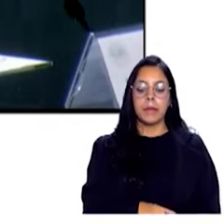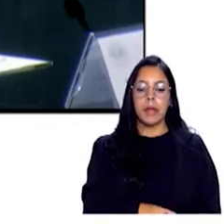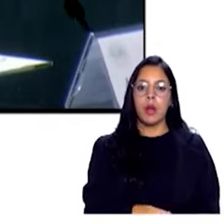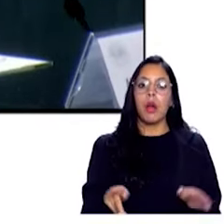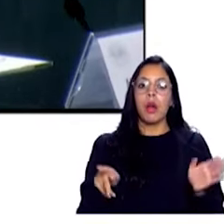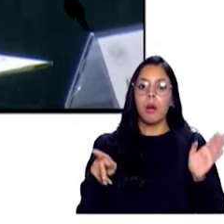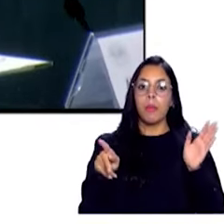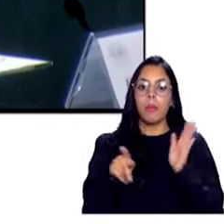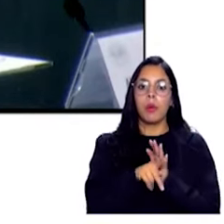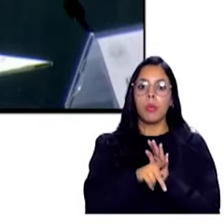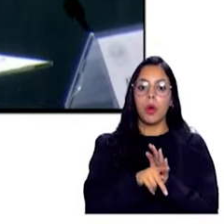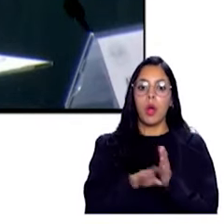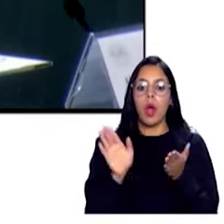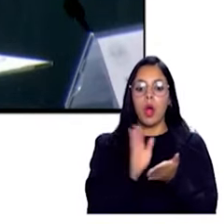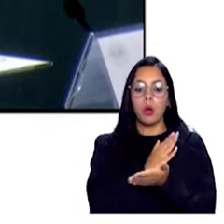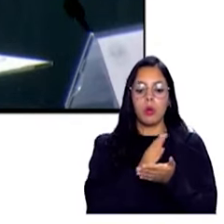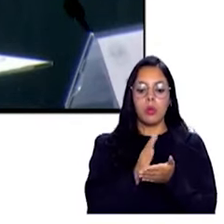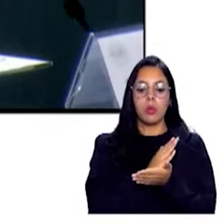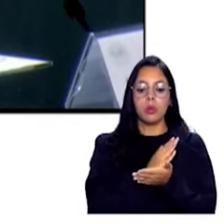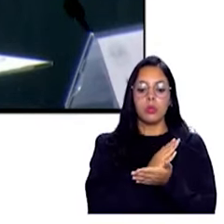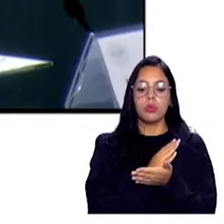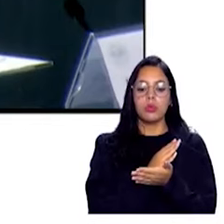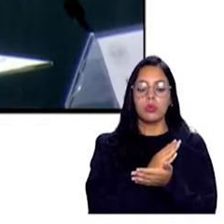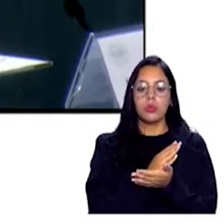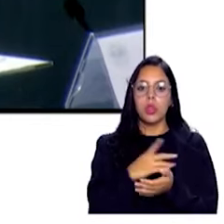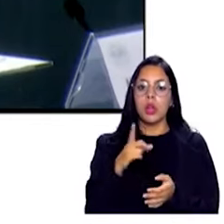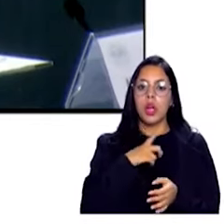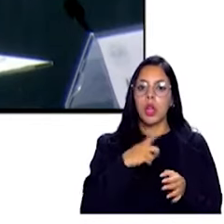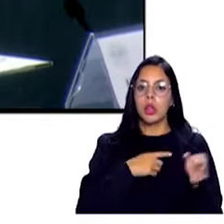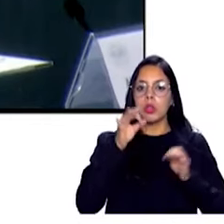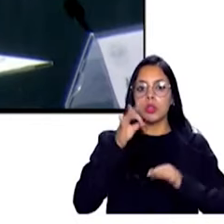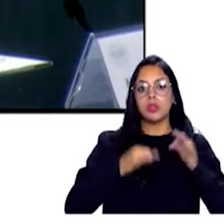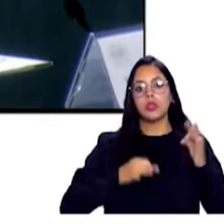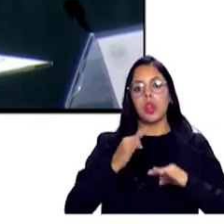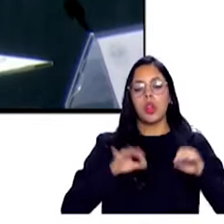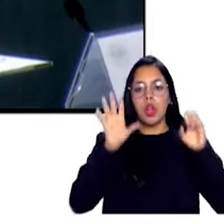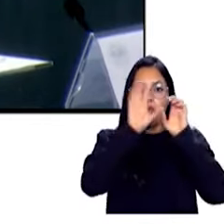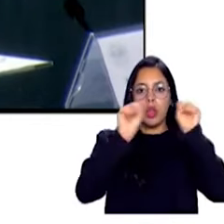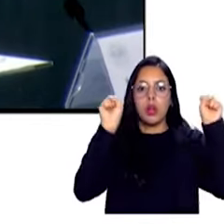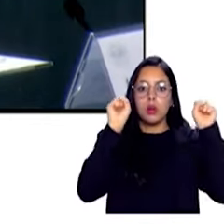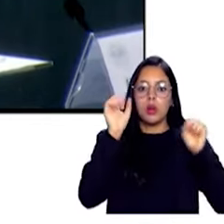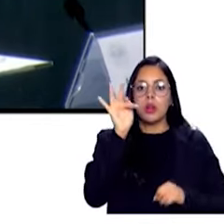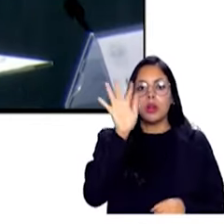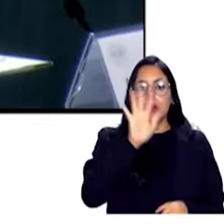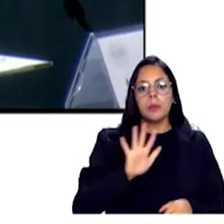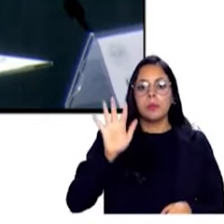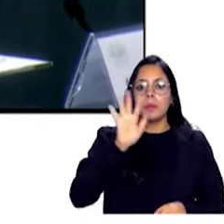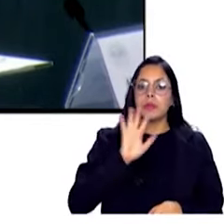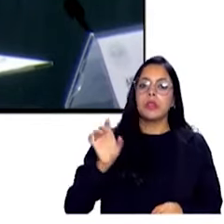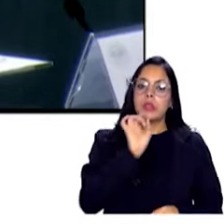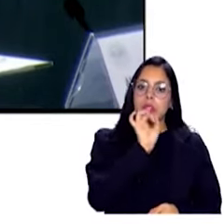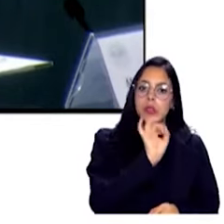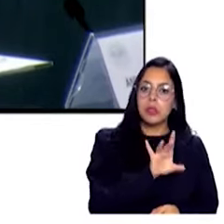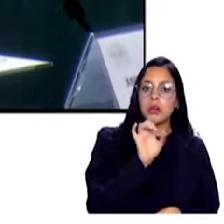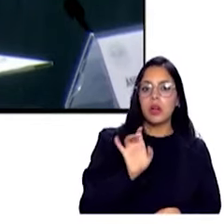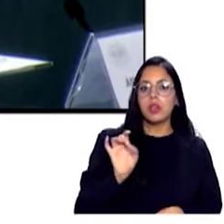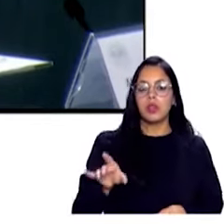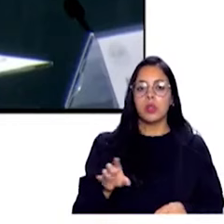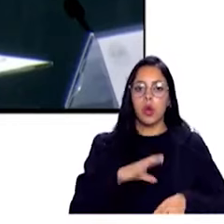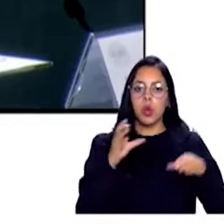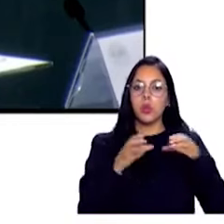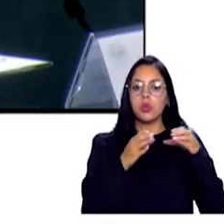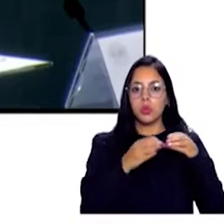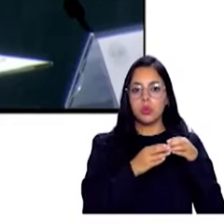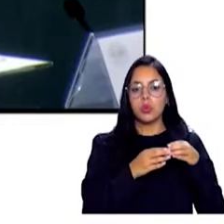superiores de justicia especie de Tribunal Federal de tribunales federales de cada una de Las comunidades autónomas que Van a